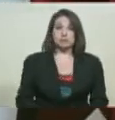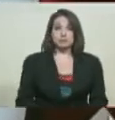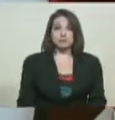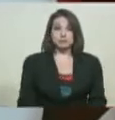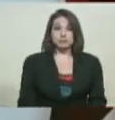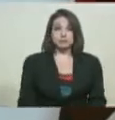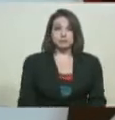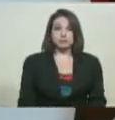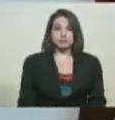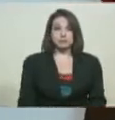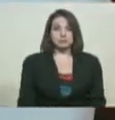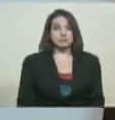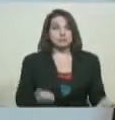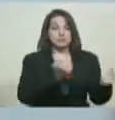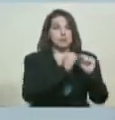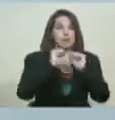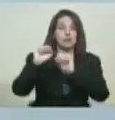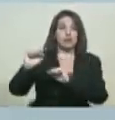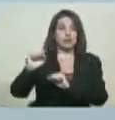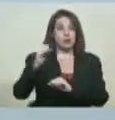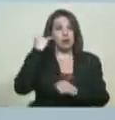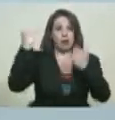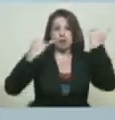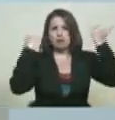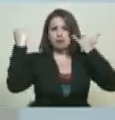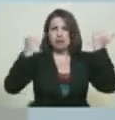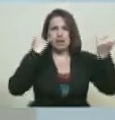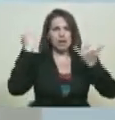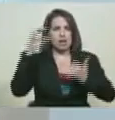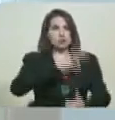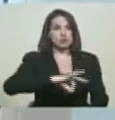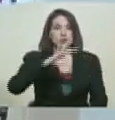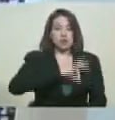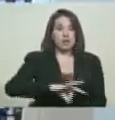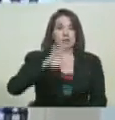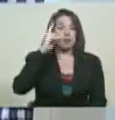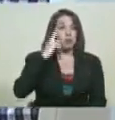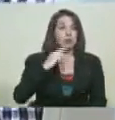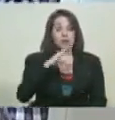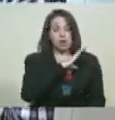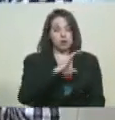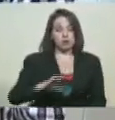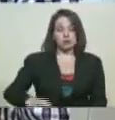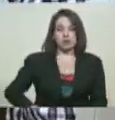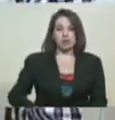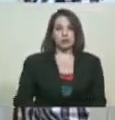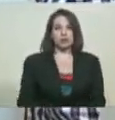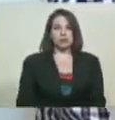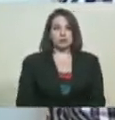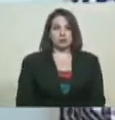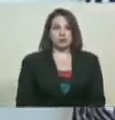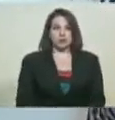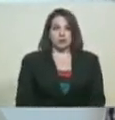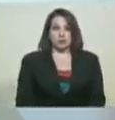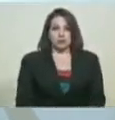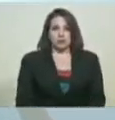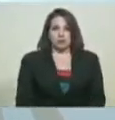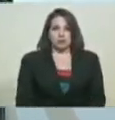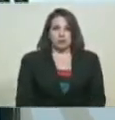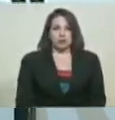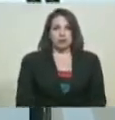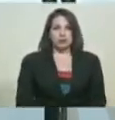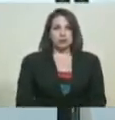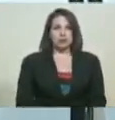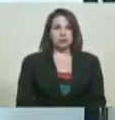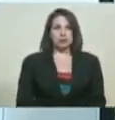y ha defendido la idea del socialismo bolivariano de nuestro socialismo cristiano como una esperanza